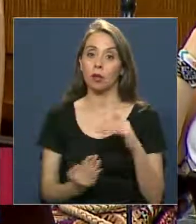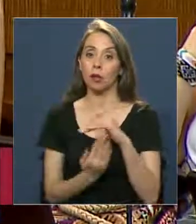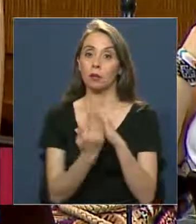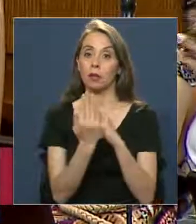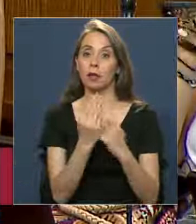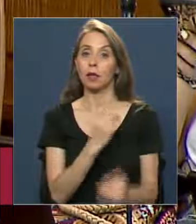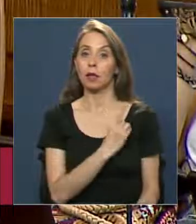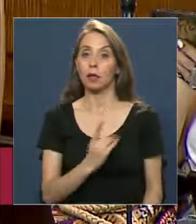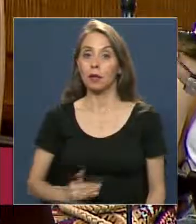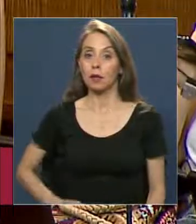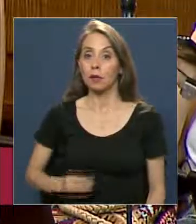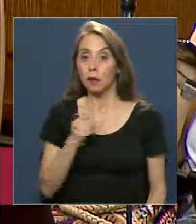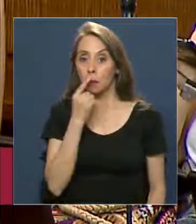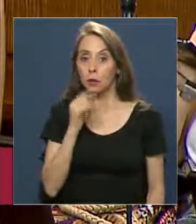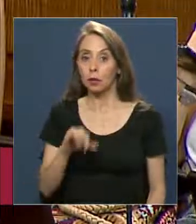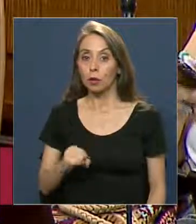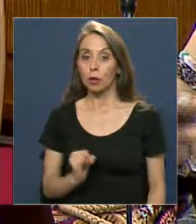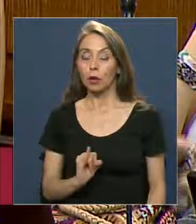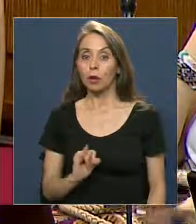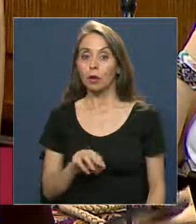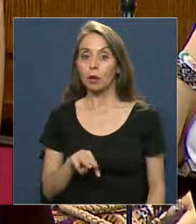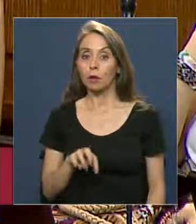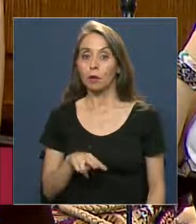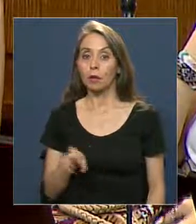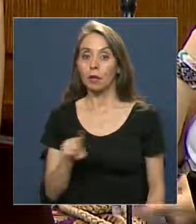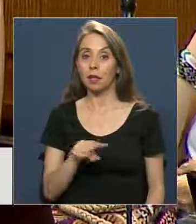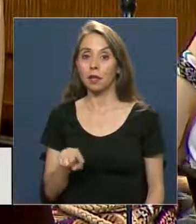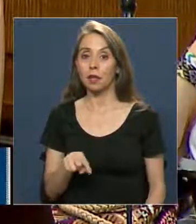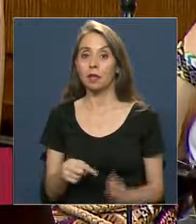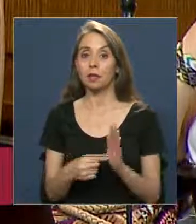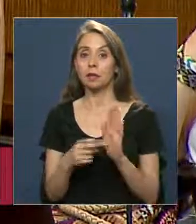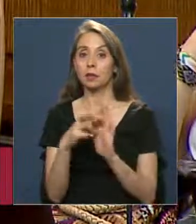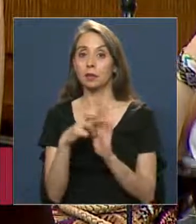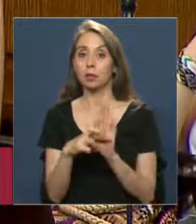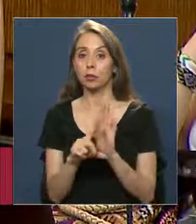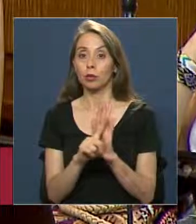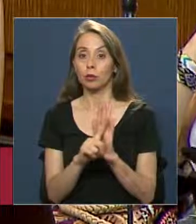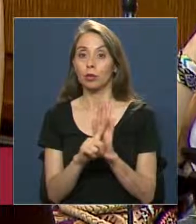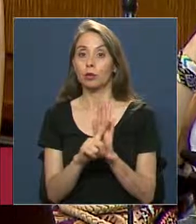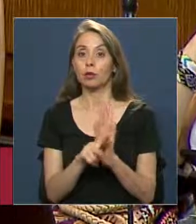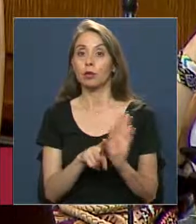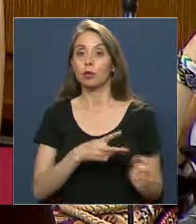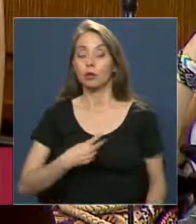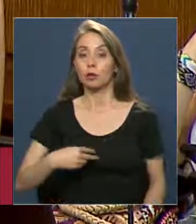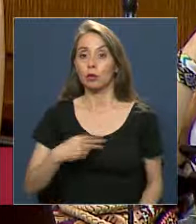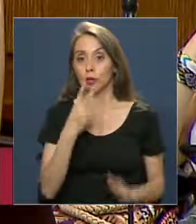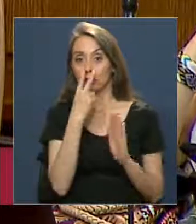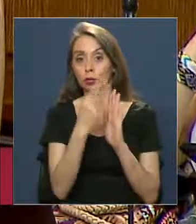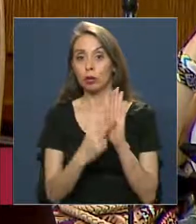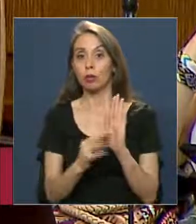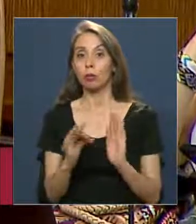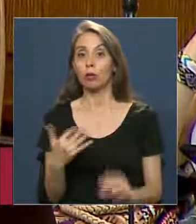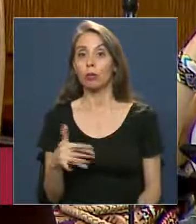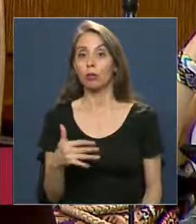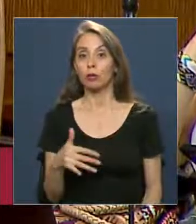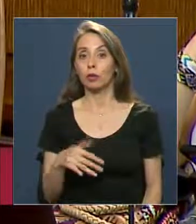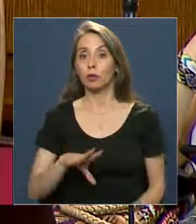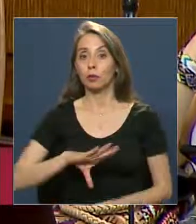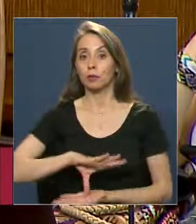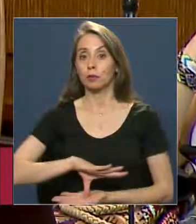diputado Tucapel Jiménez, este es un proyecto que nosotros consideramos muy relevante para nuestro